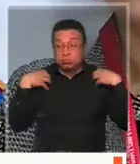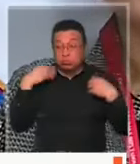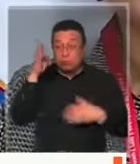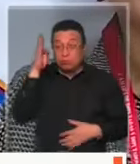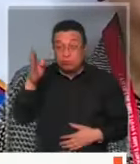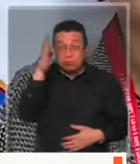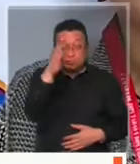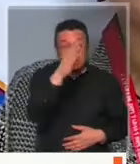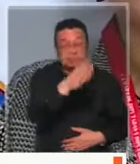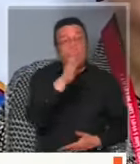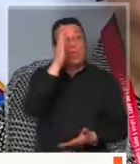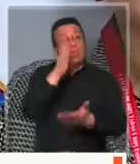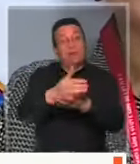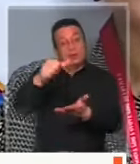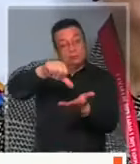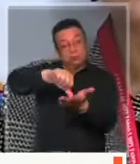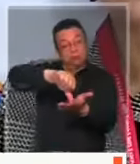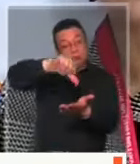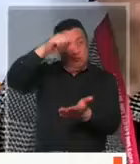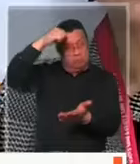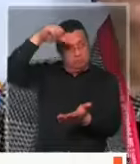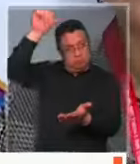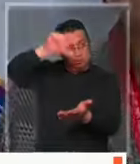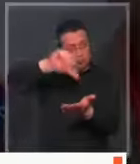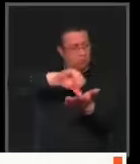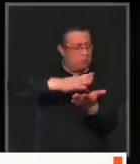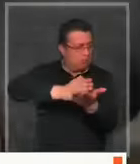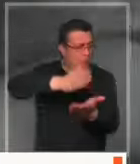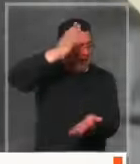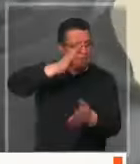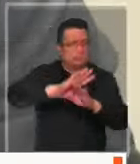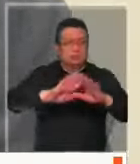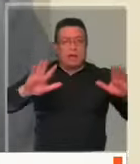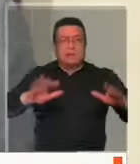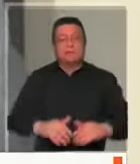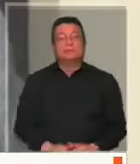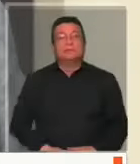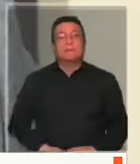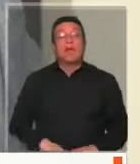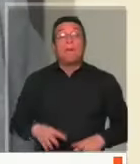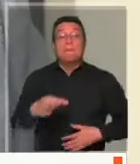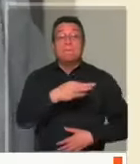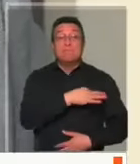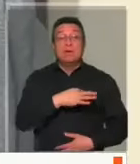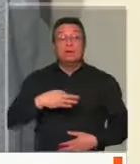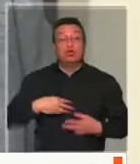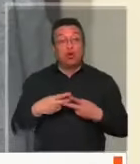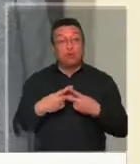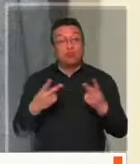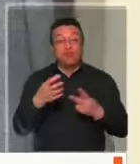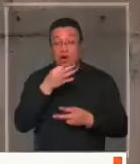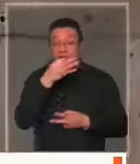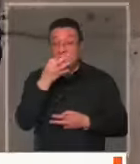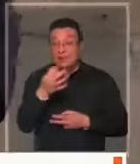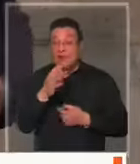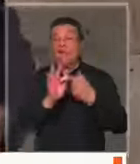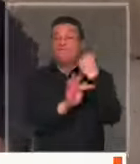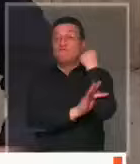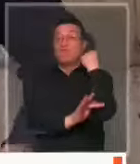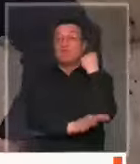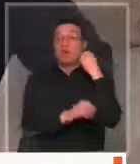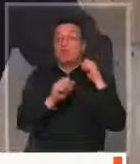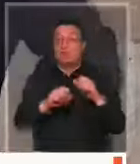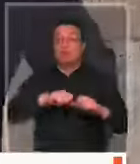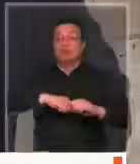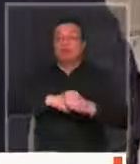caso, que se apliquen las máximas sanciones que establece la ley. El Ministerio Público adelantó que los fiscales podrían pedir prisión